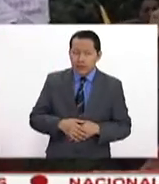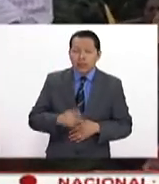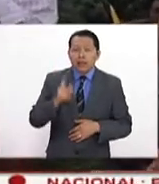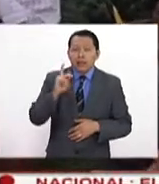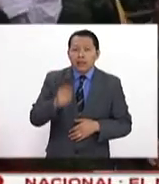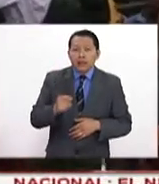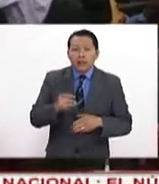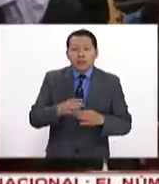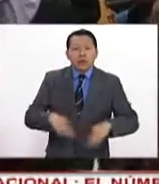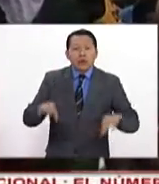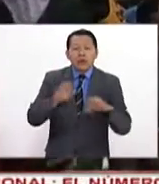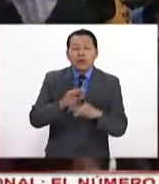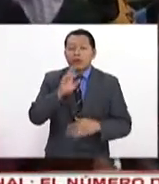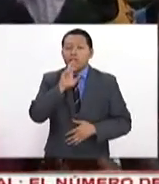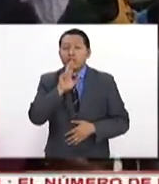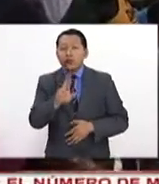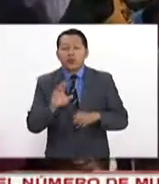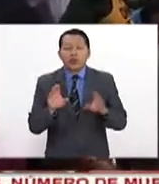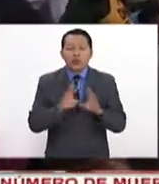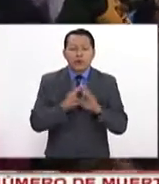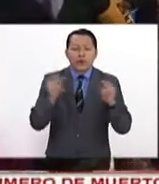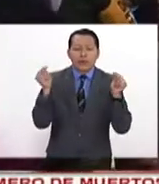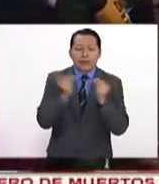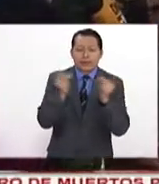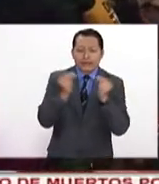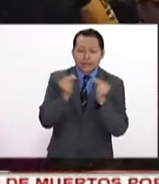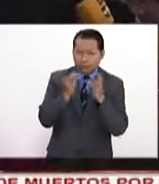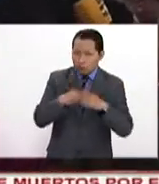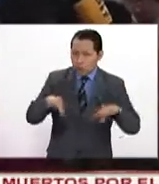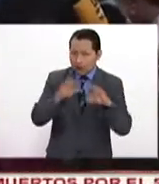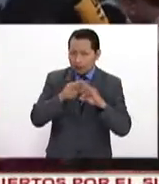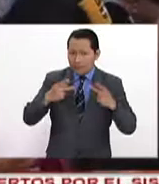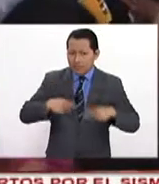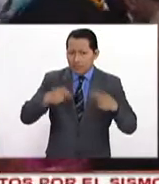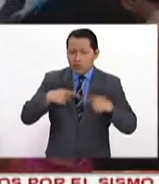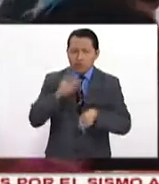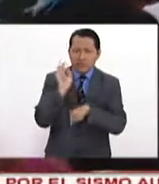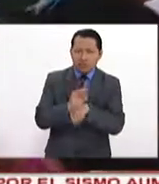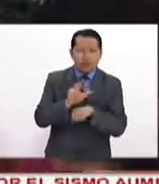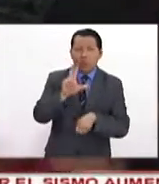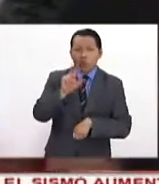para responder a la necesidad y a la urgencia que tiene hoy la población.